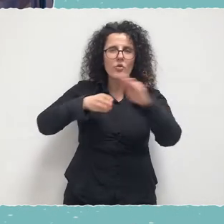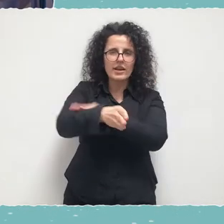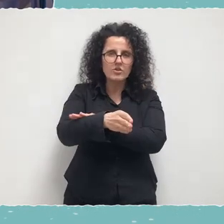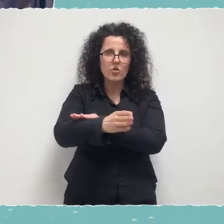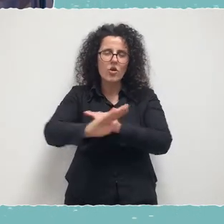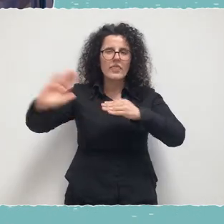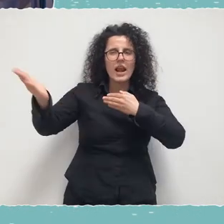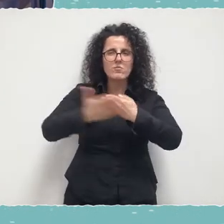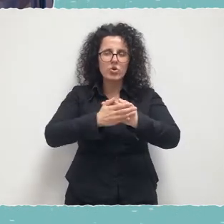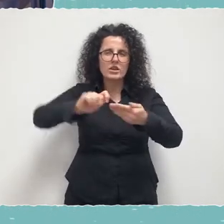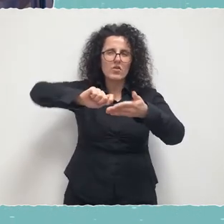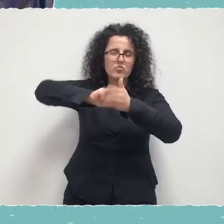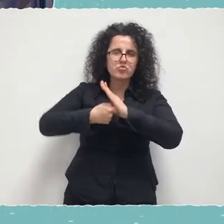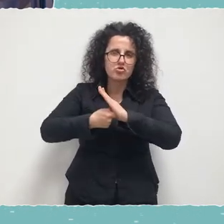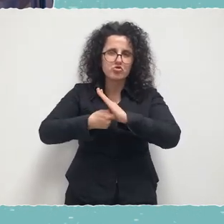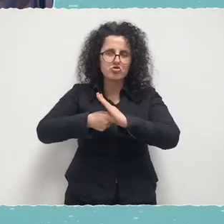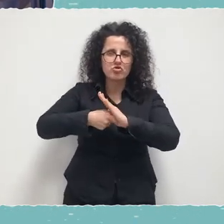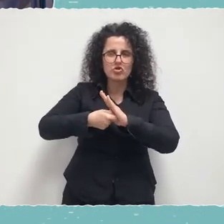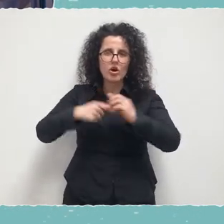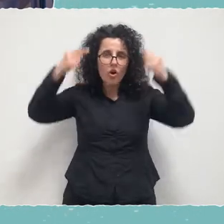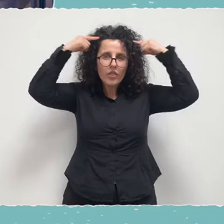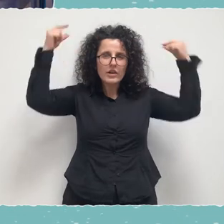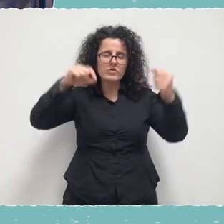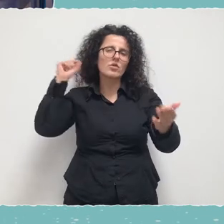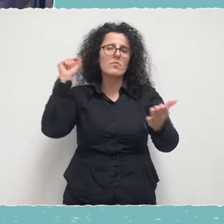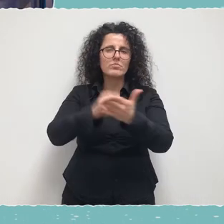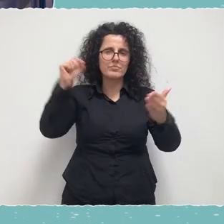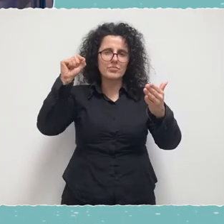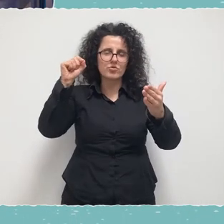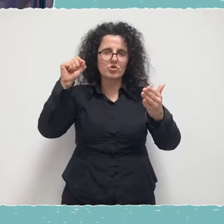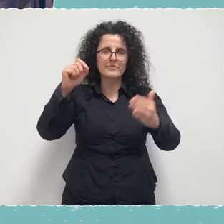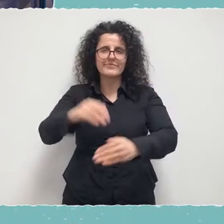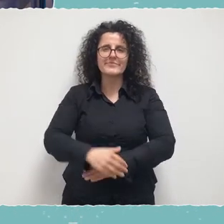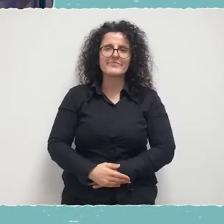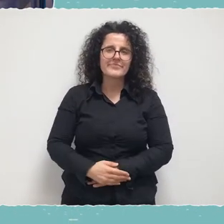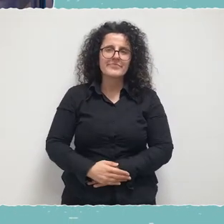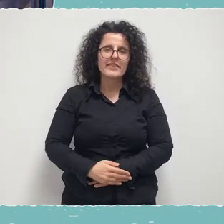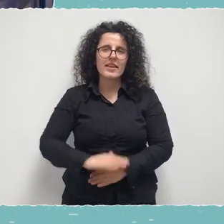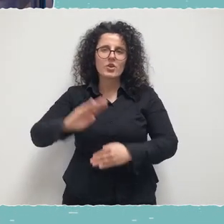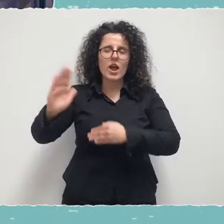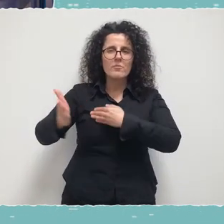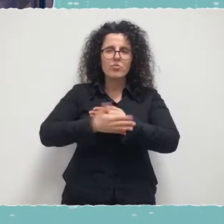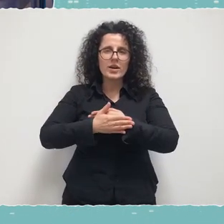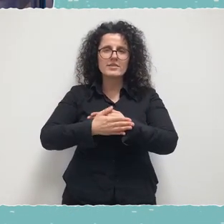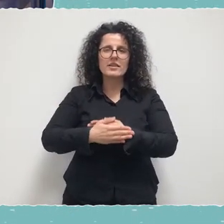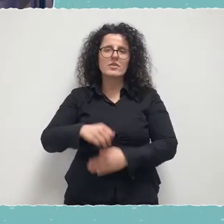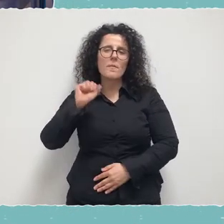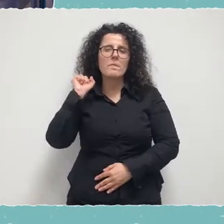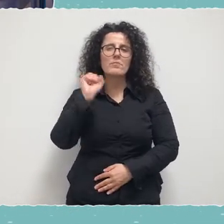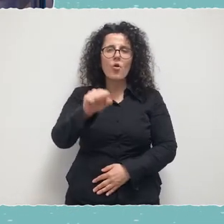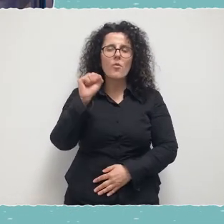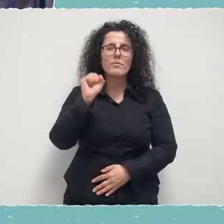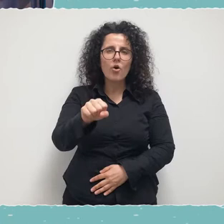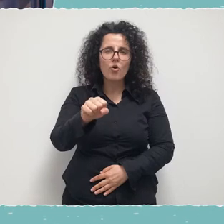Corriendo a casa o porquiño mediano meteronse ali os dous pecharon a porta. Pero pouco tardou en chegar o lobo.